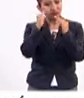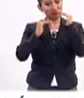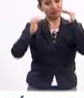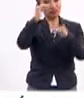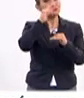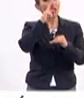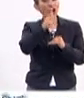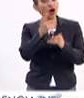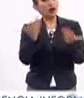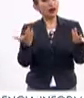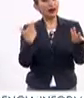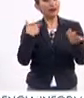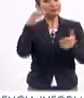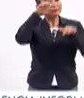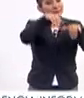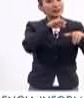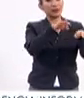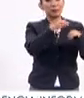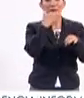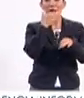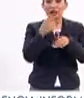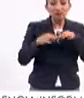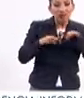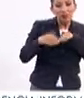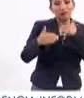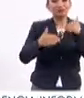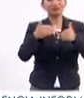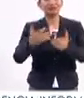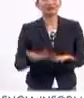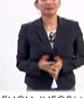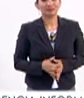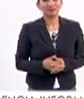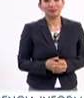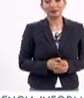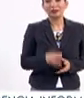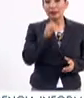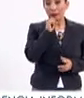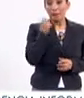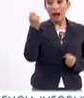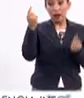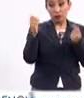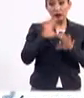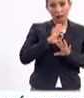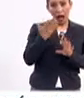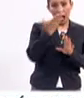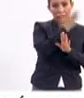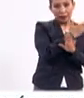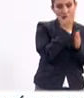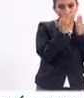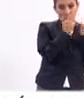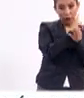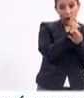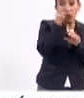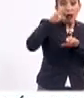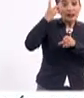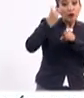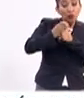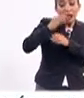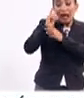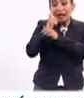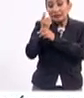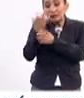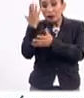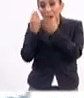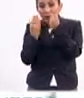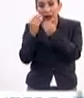y poder acceder a mejores empleos y ser más productivos en lo que hacemos. No, incluso para quienes ya tienen una carrera, poder estudiar una segunda